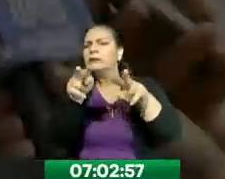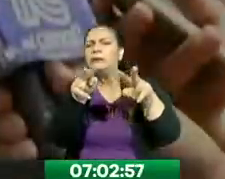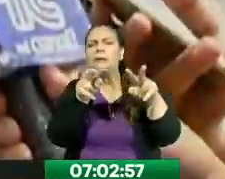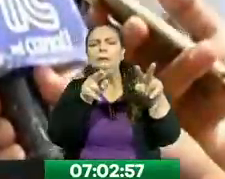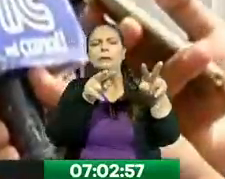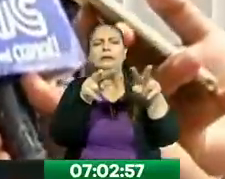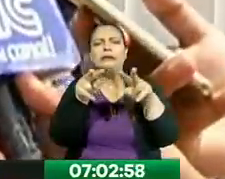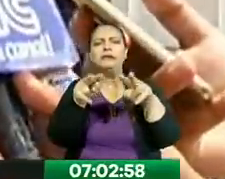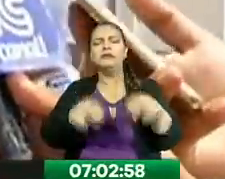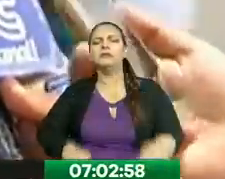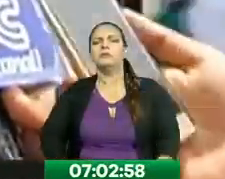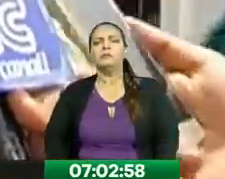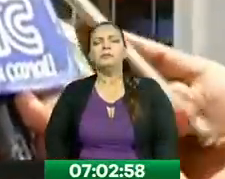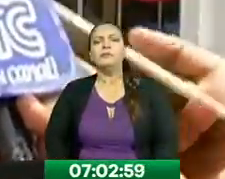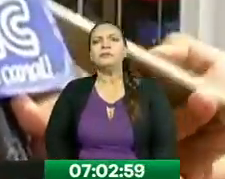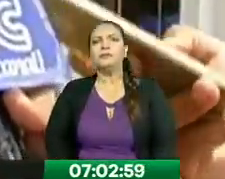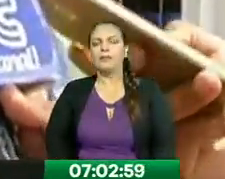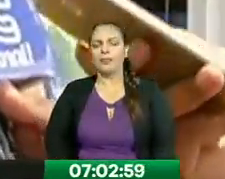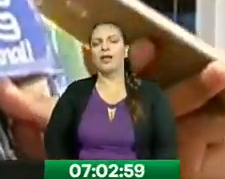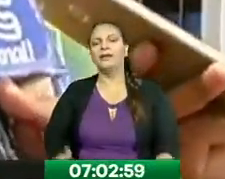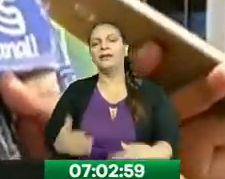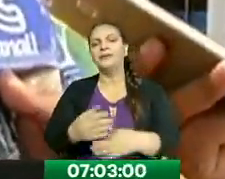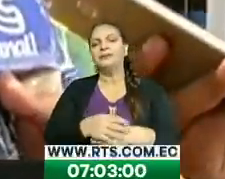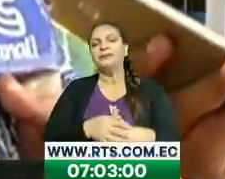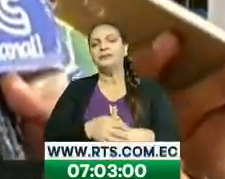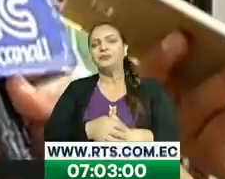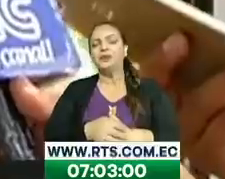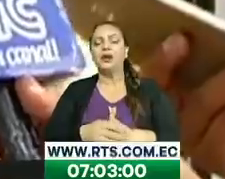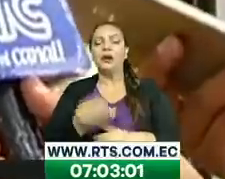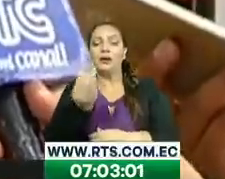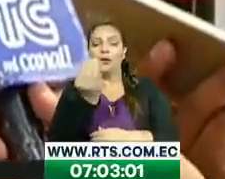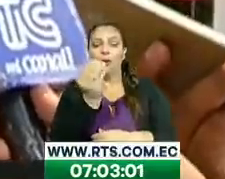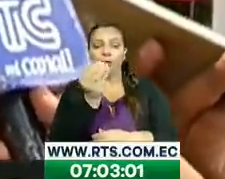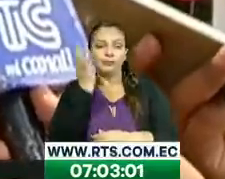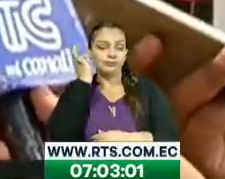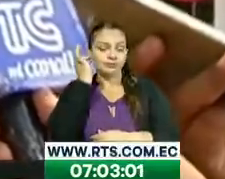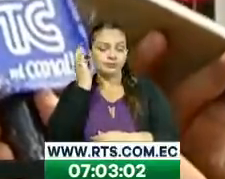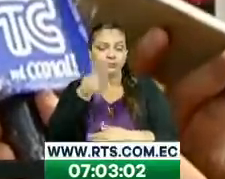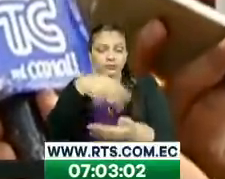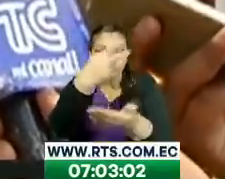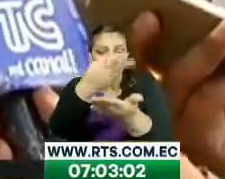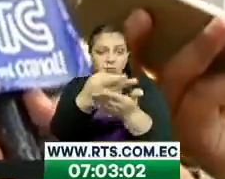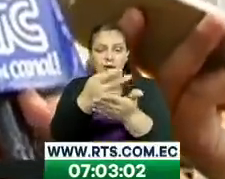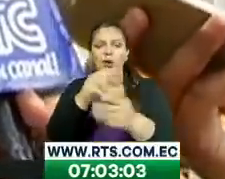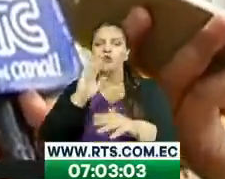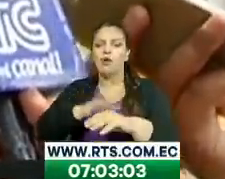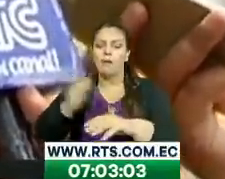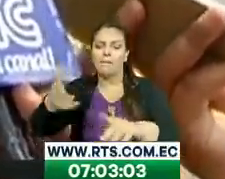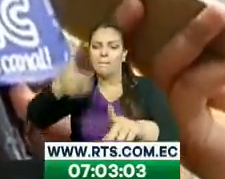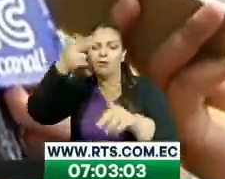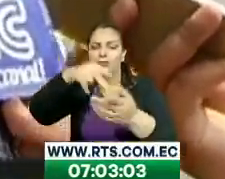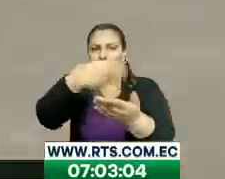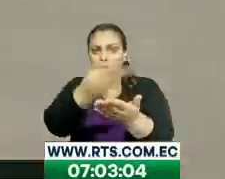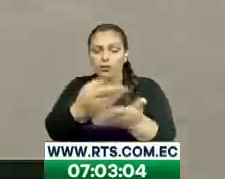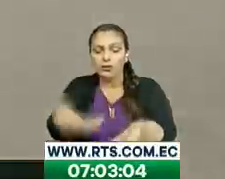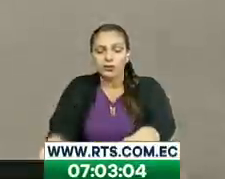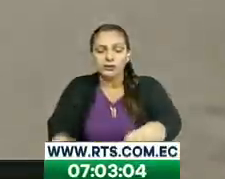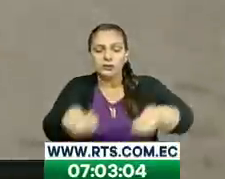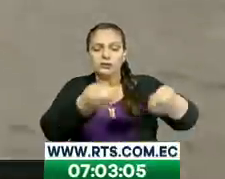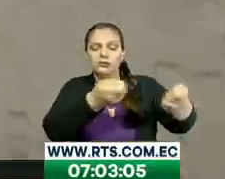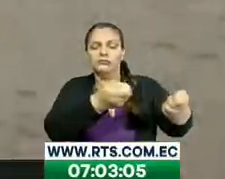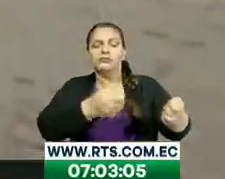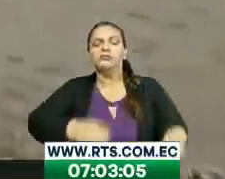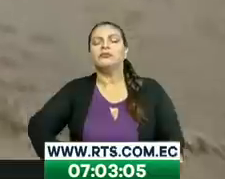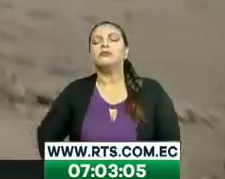la unidad que está tomando procedimiento posterior será una rueda de prensa para darles más datos por favor entonces